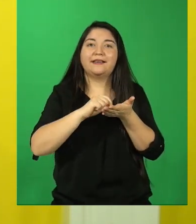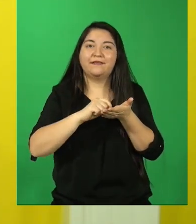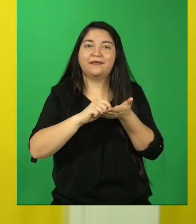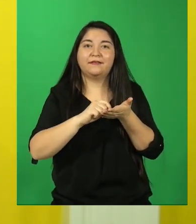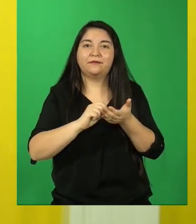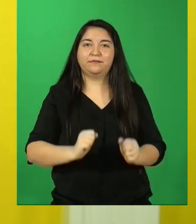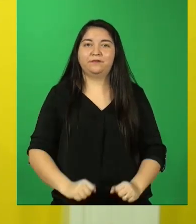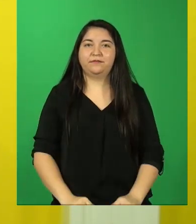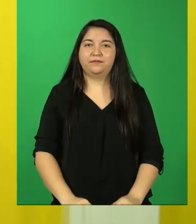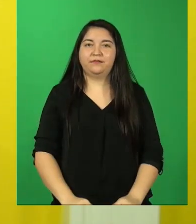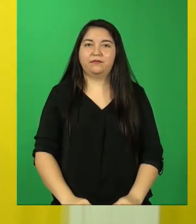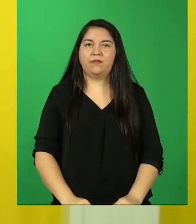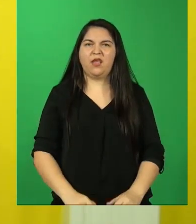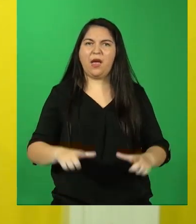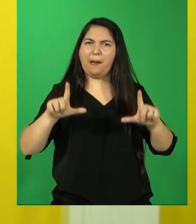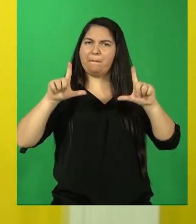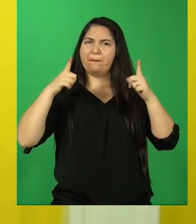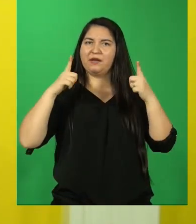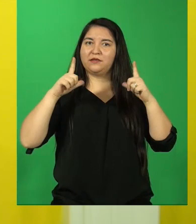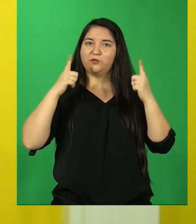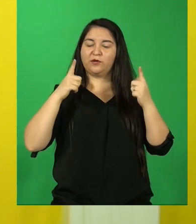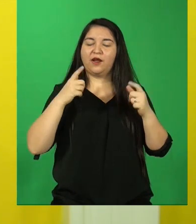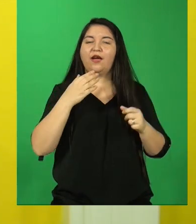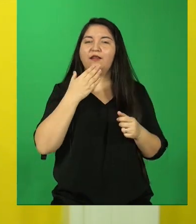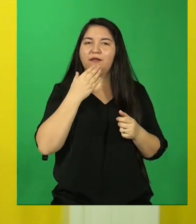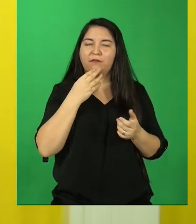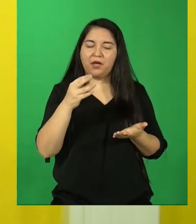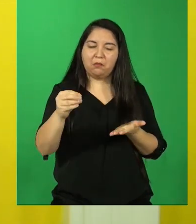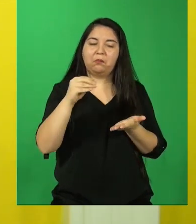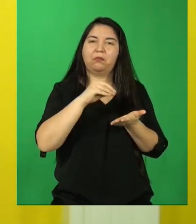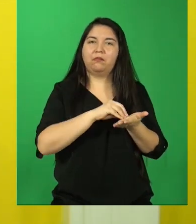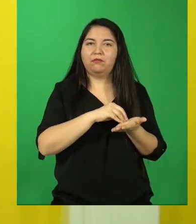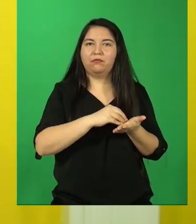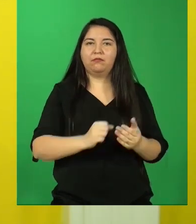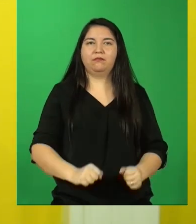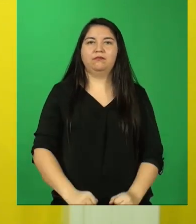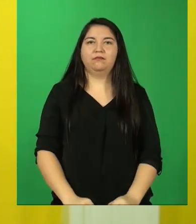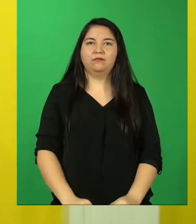En él hay personajes, muy bien.